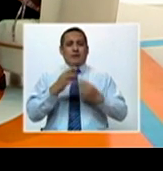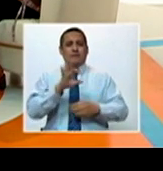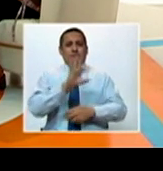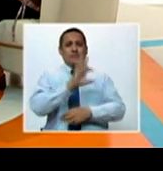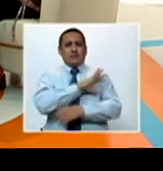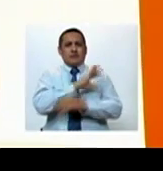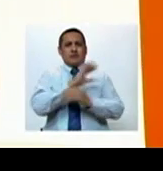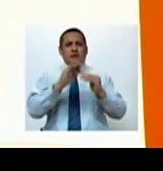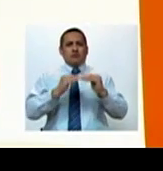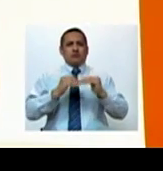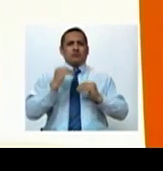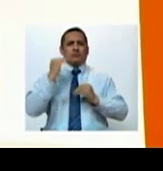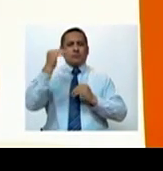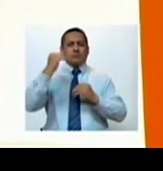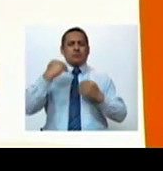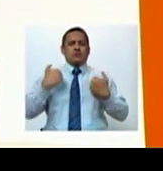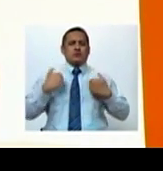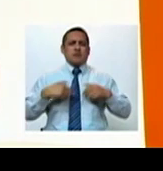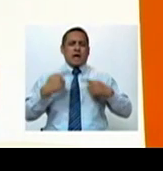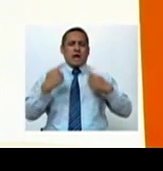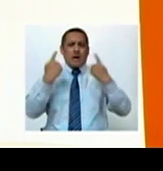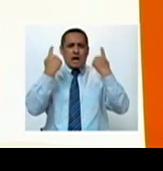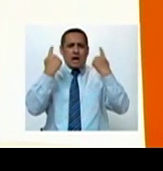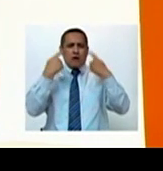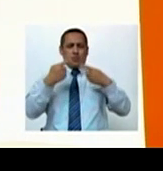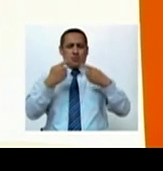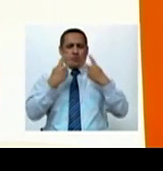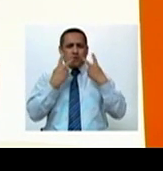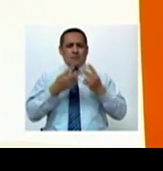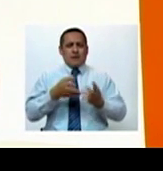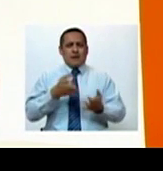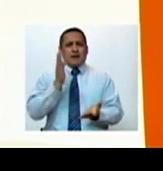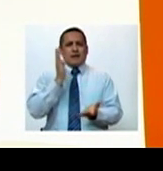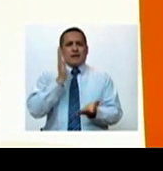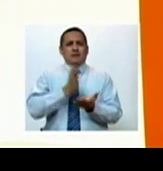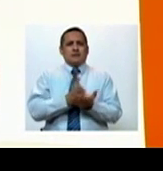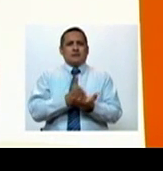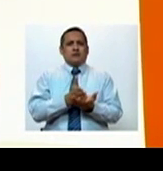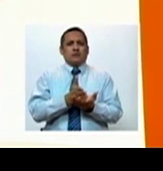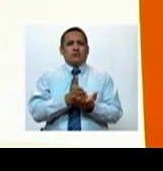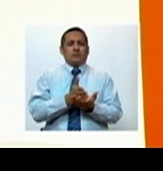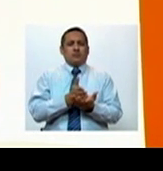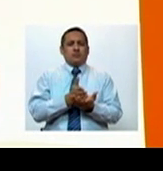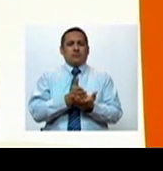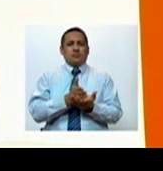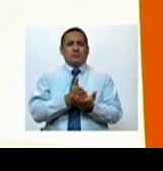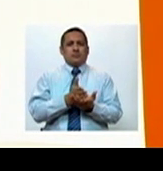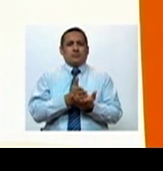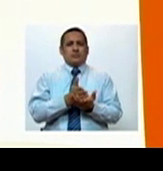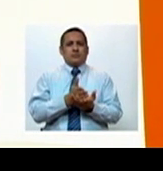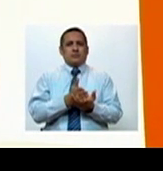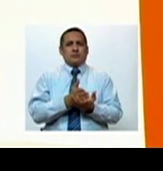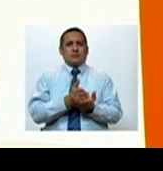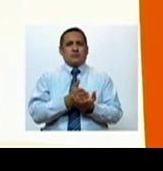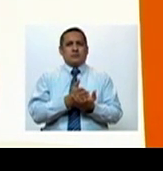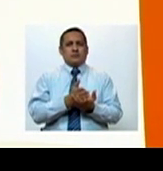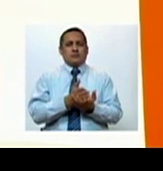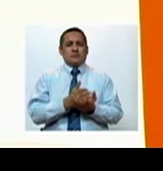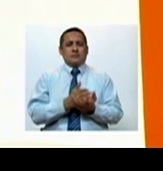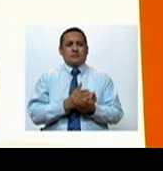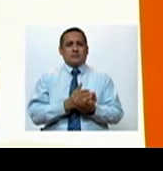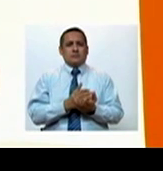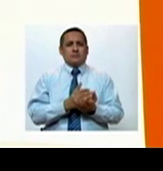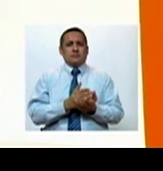el fiscal supremo estuvo de acuerdo con esa condena, y